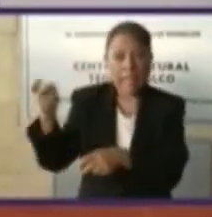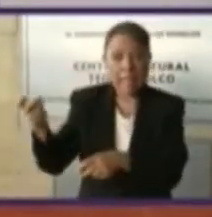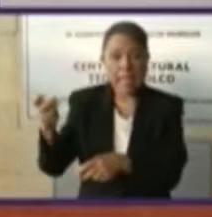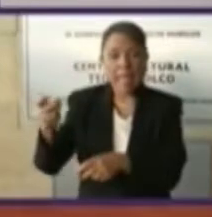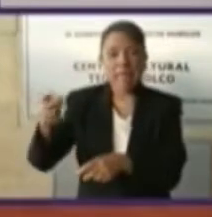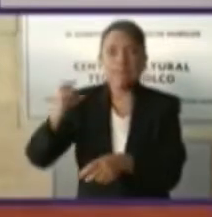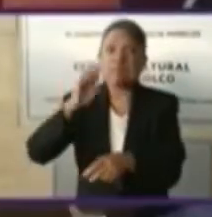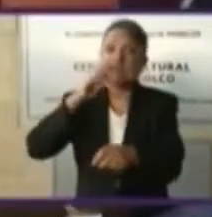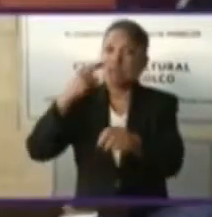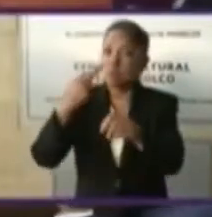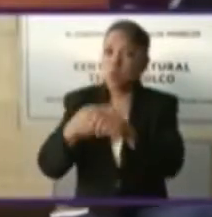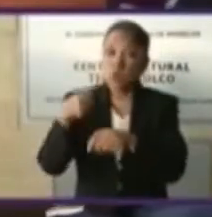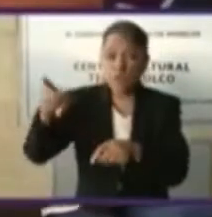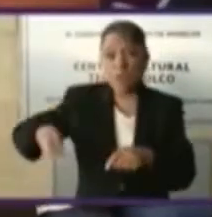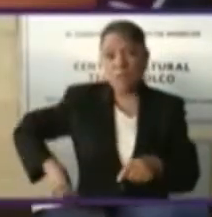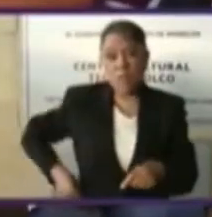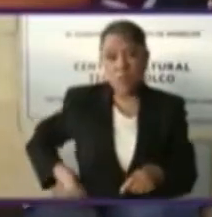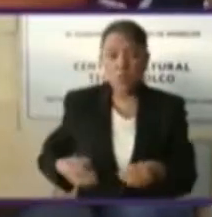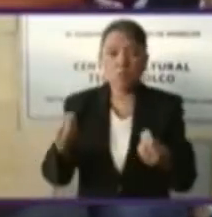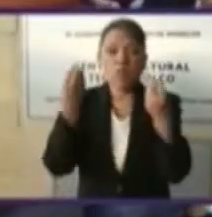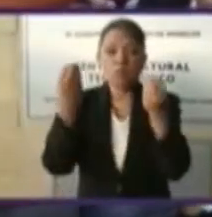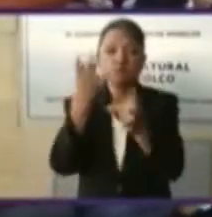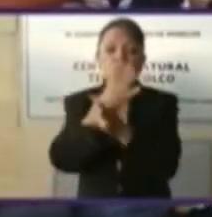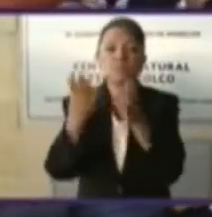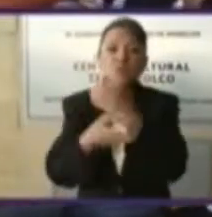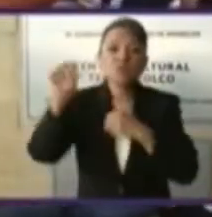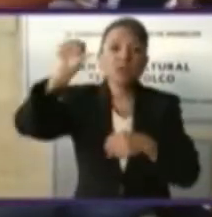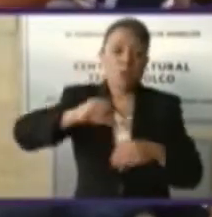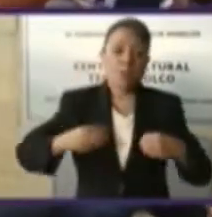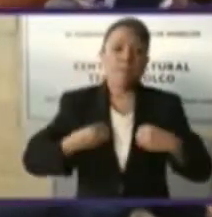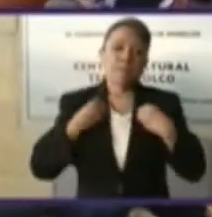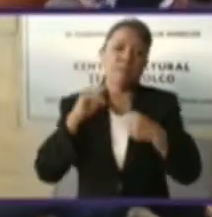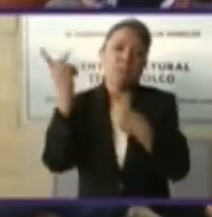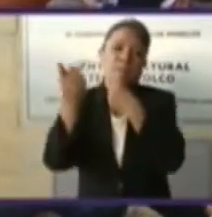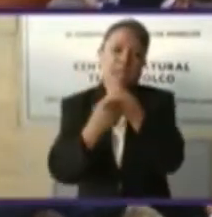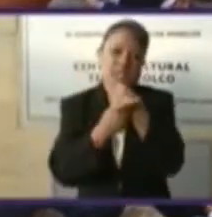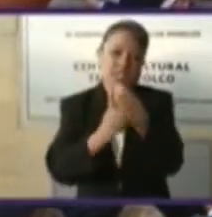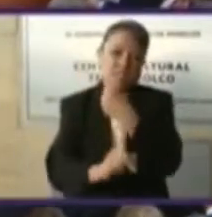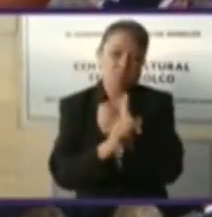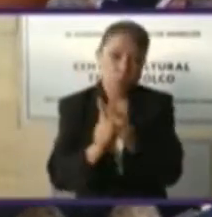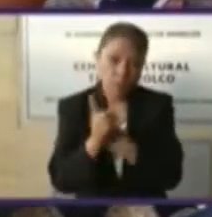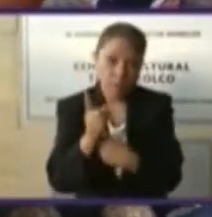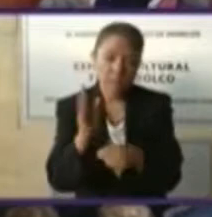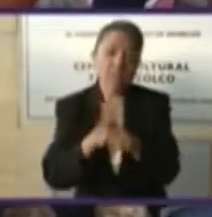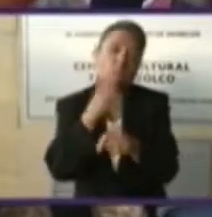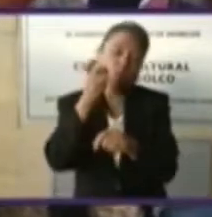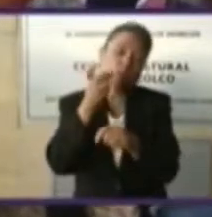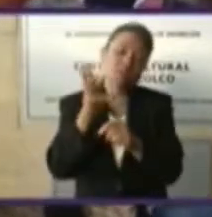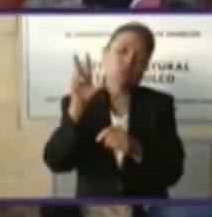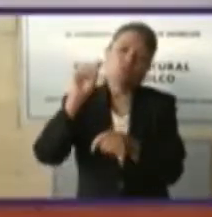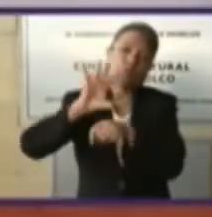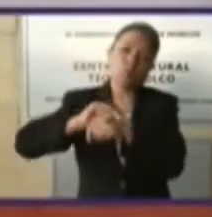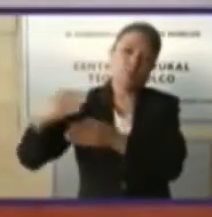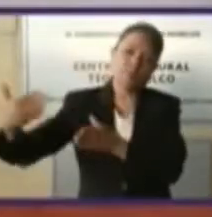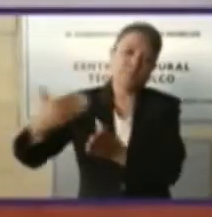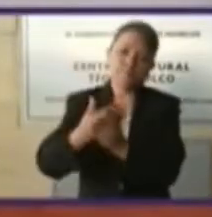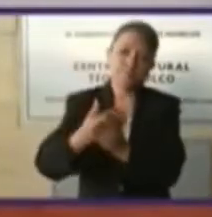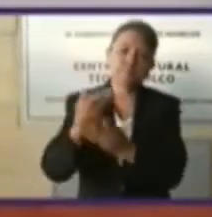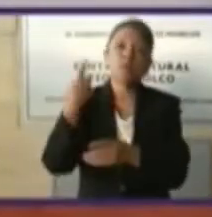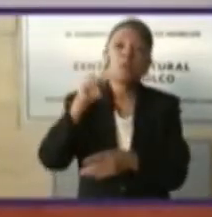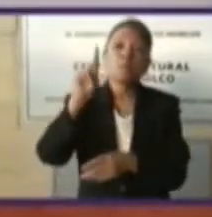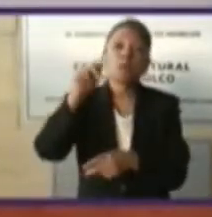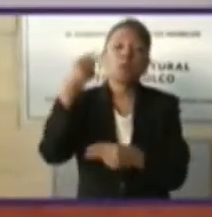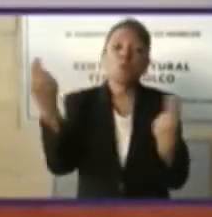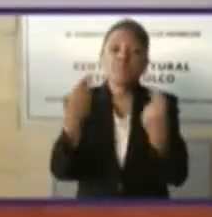el gran responsable de mucho de lo que hoy vive nuestro país. Necesitamos organizarnos, pero también reconocer que por primera